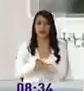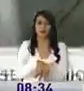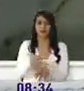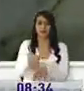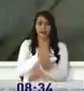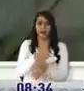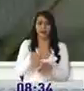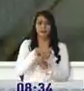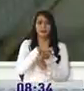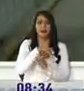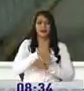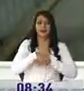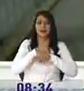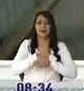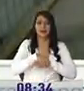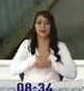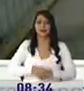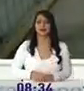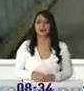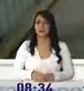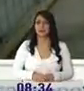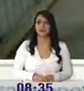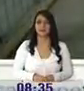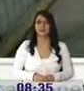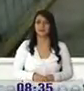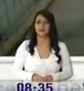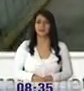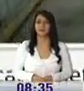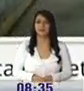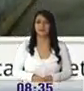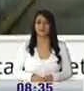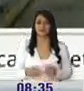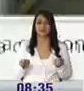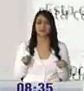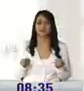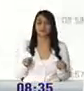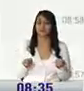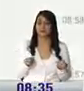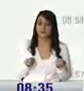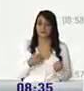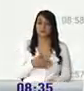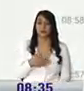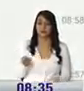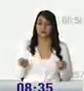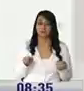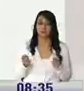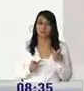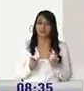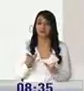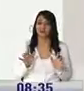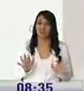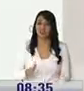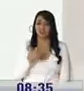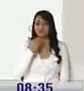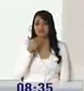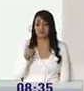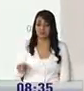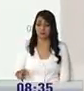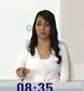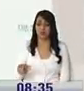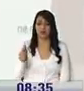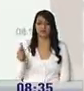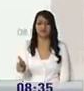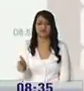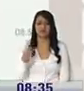inglés hacen lo que les da la gana controles controles porque hay mucha gente que cree que todas las veredas son parqueaderos